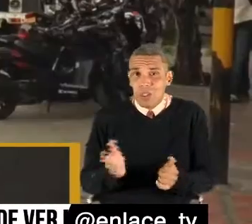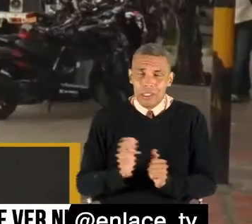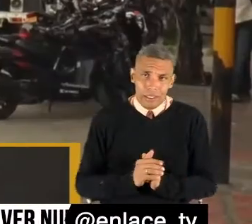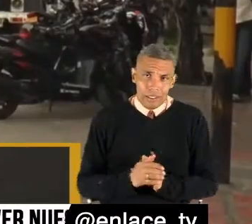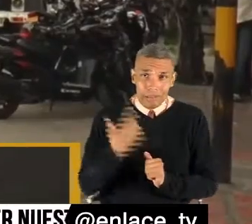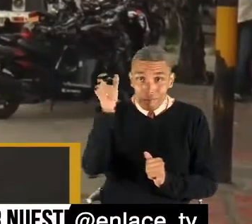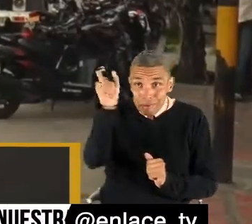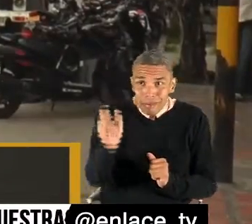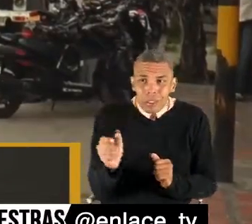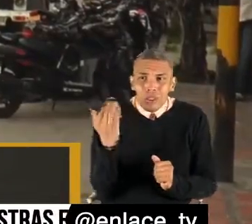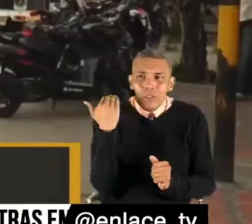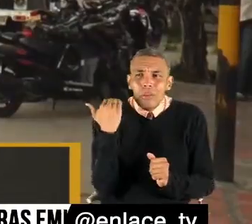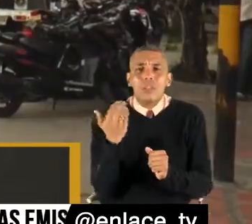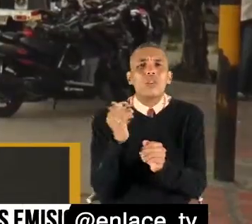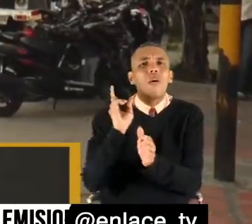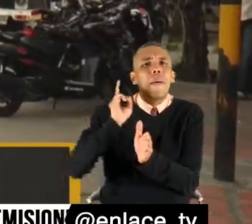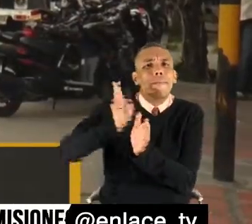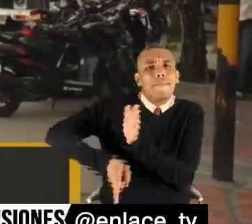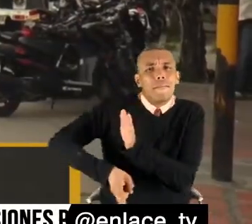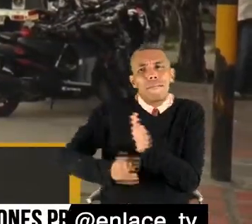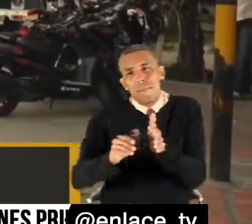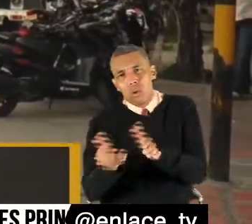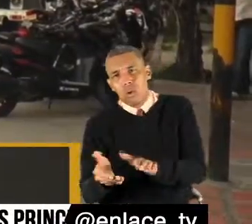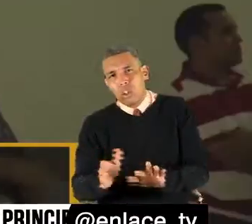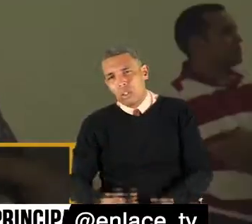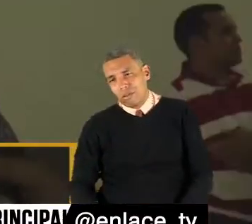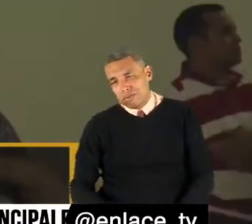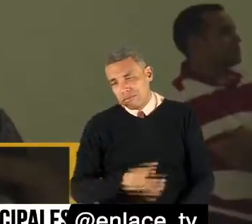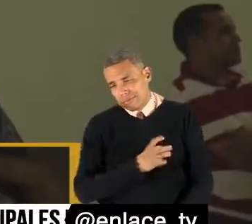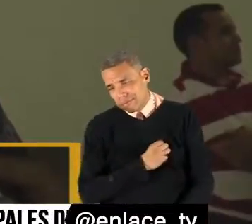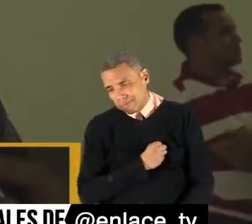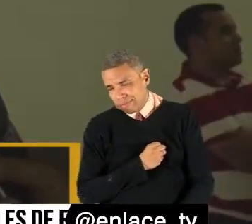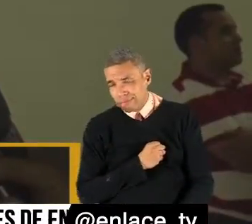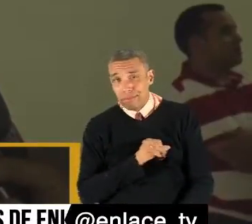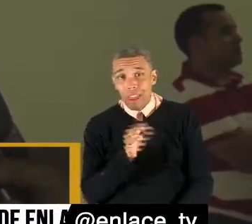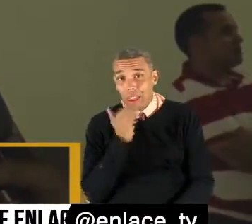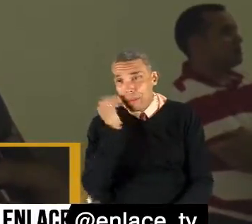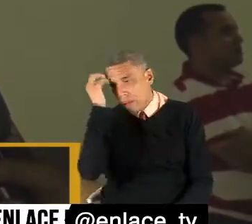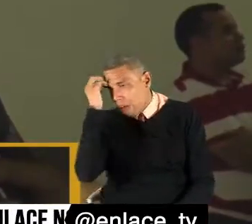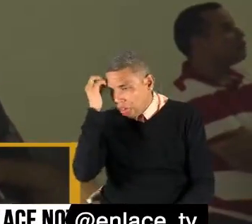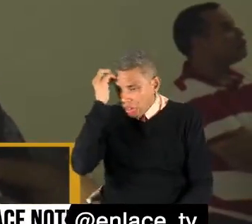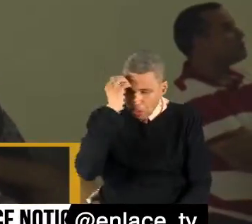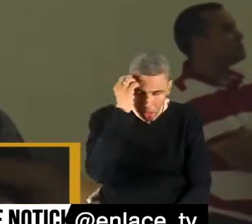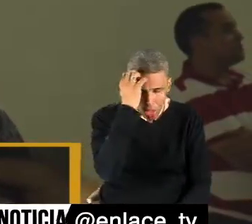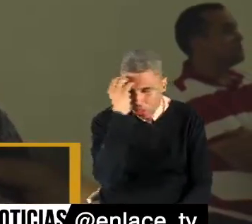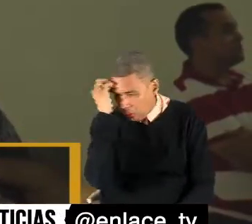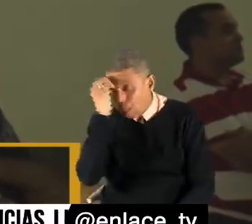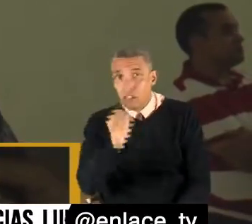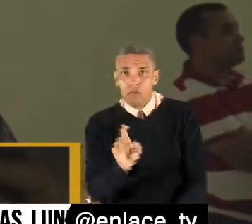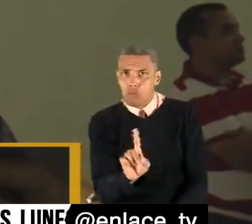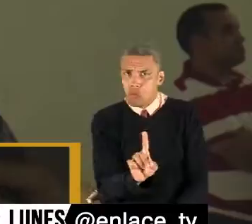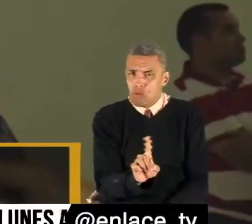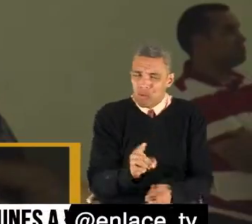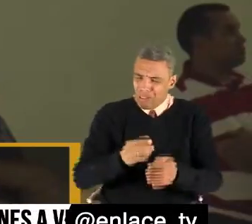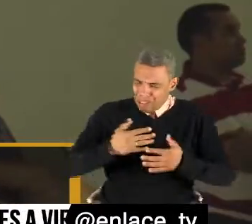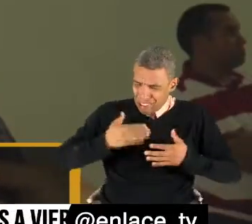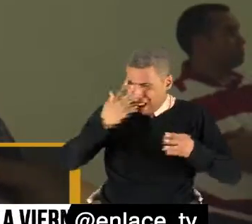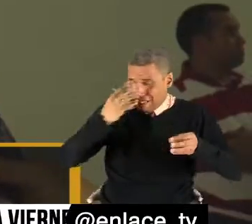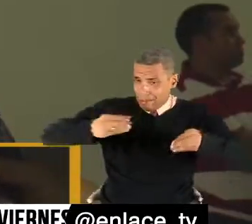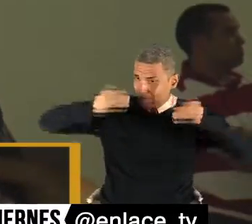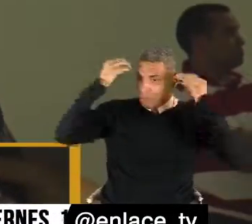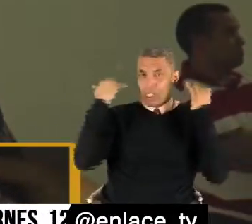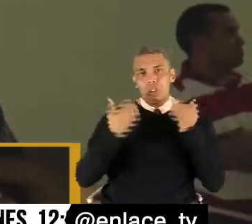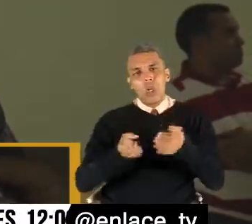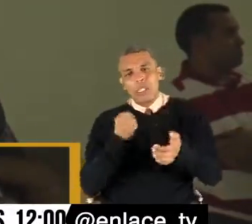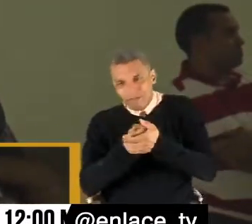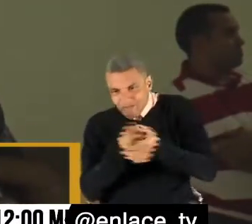podemos detenernos ahí por una cosa que ocurrió, sino que tenemos que seguir avanzando en la solución de ese conflicto